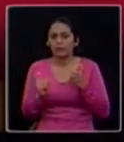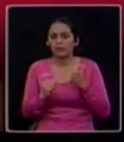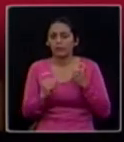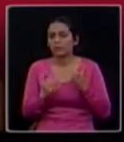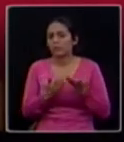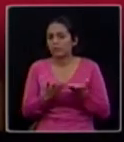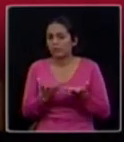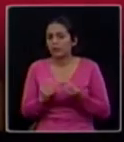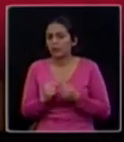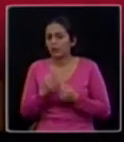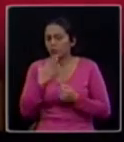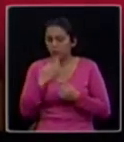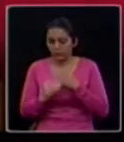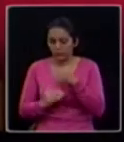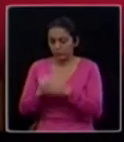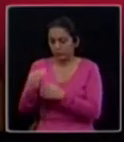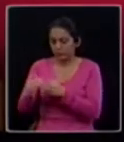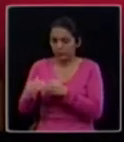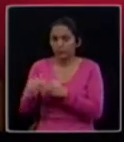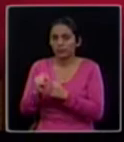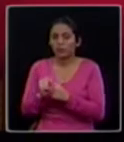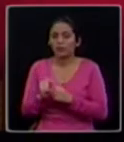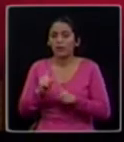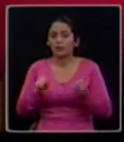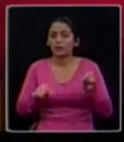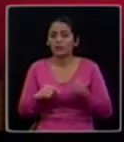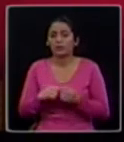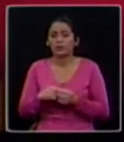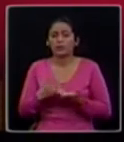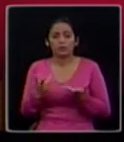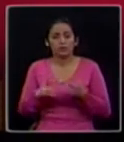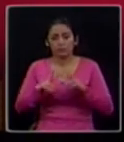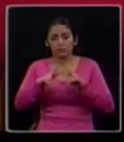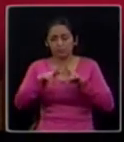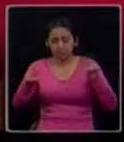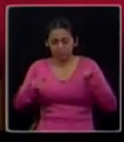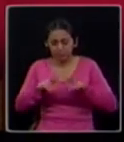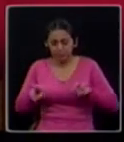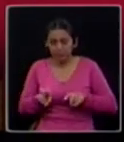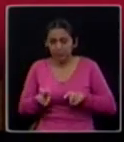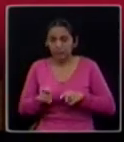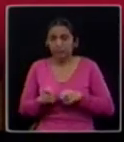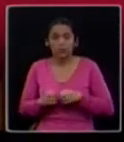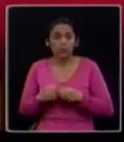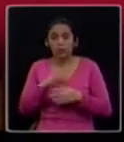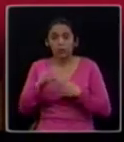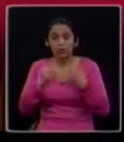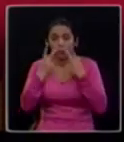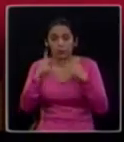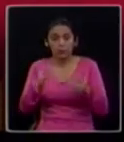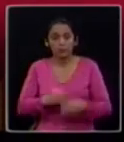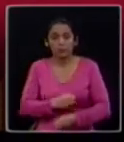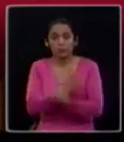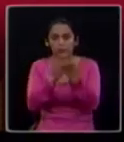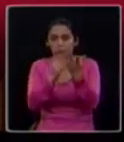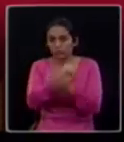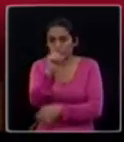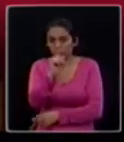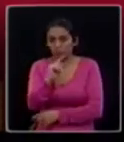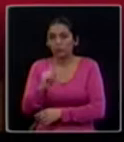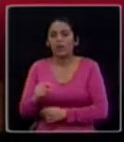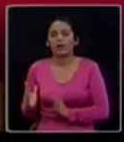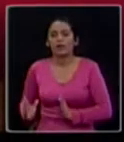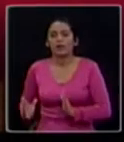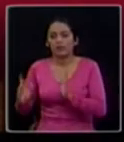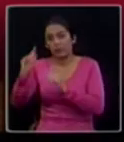pero también entendamos que todas nuestras investigaciones posteriormente van a fiscalía. No podemos hacerlas públicas. No, y obviamente han existido investigaciones también por parte de